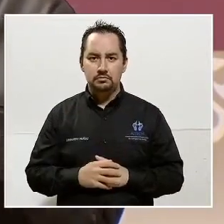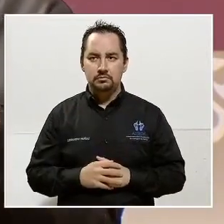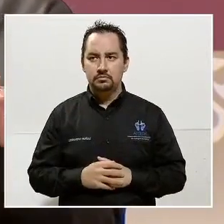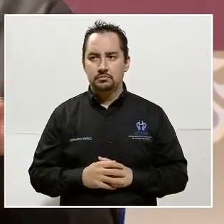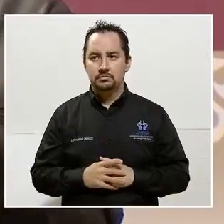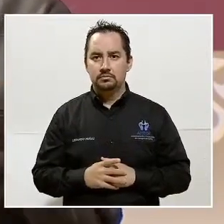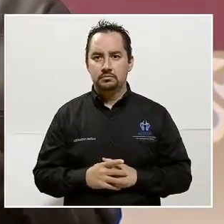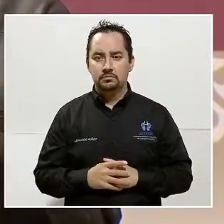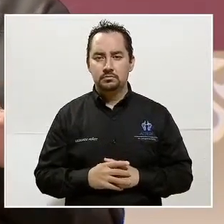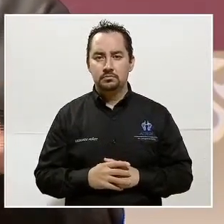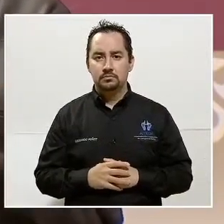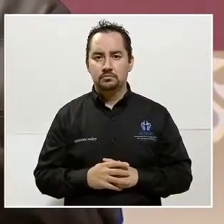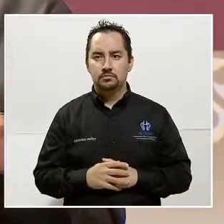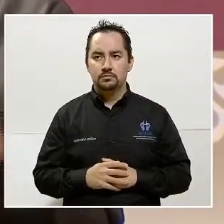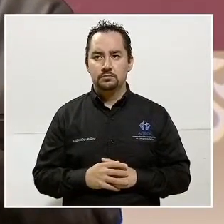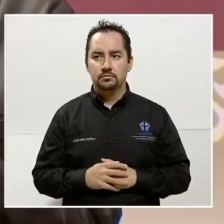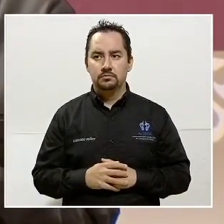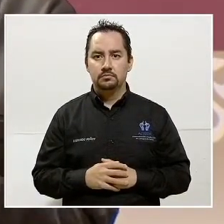no